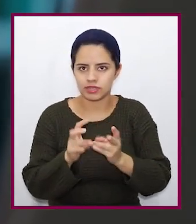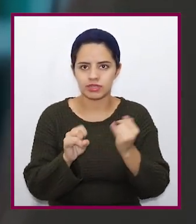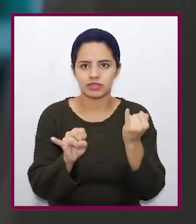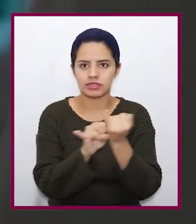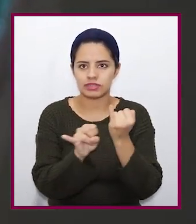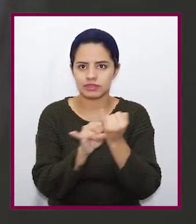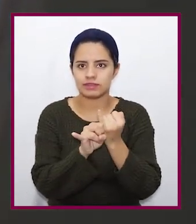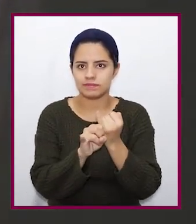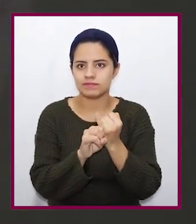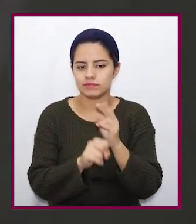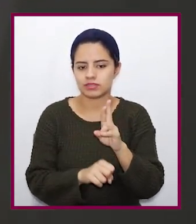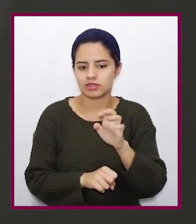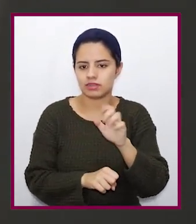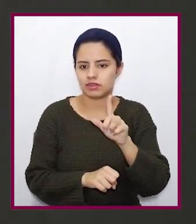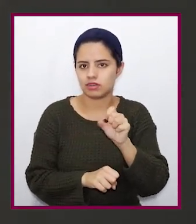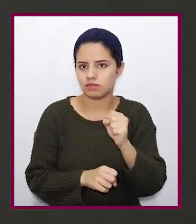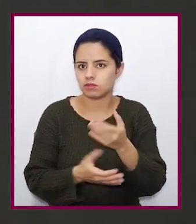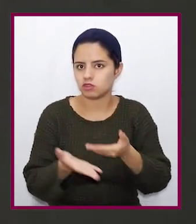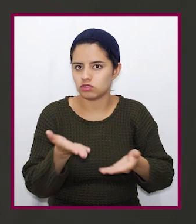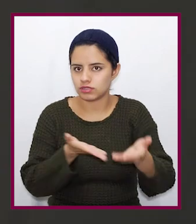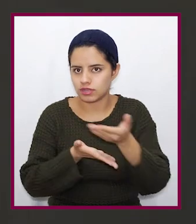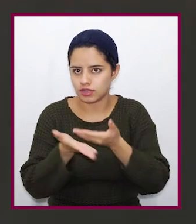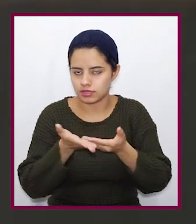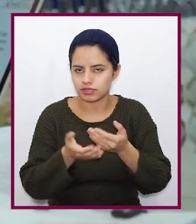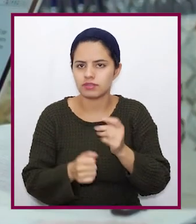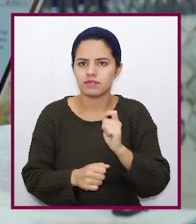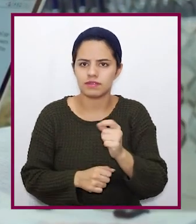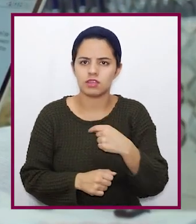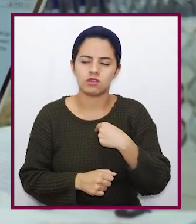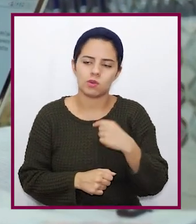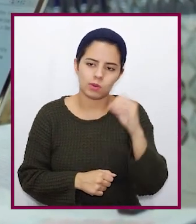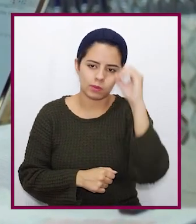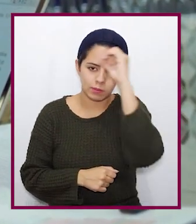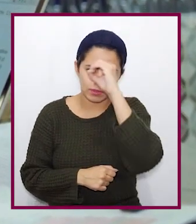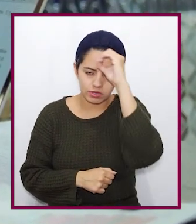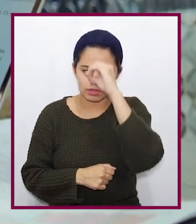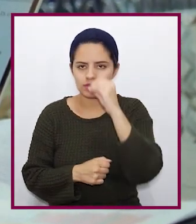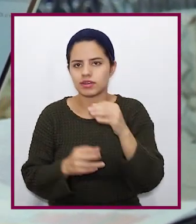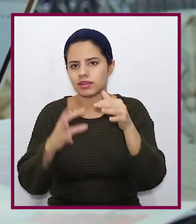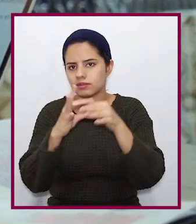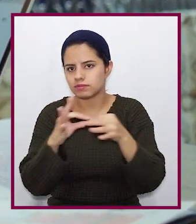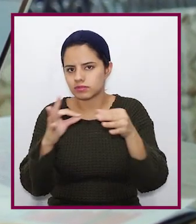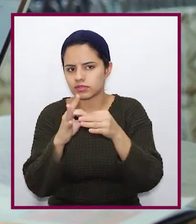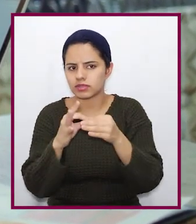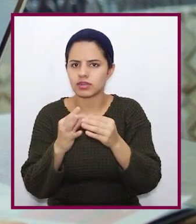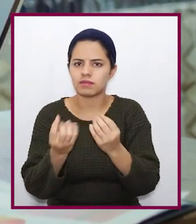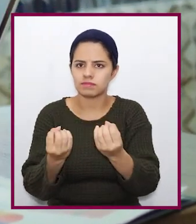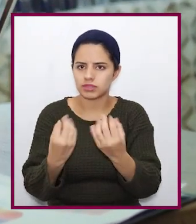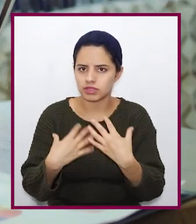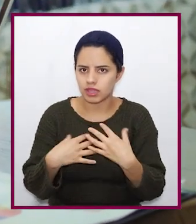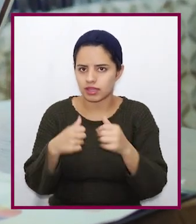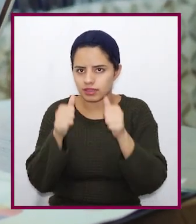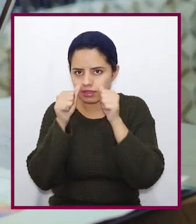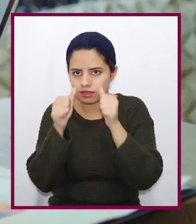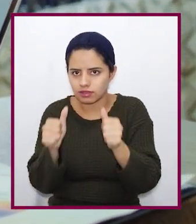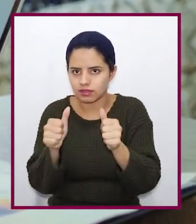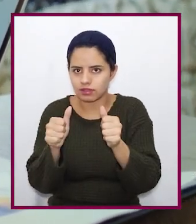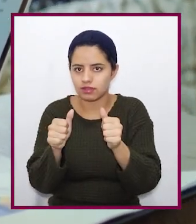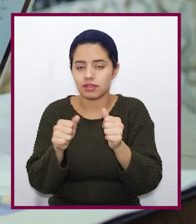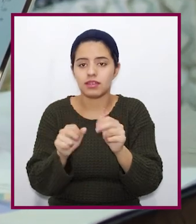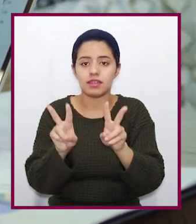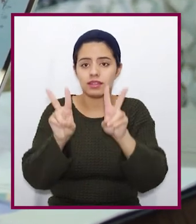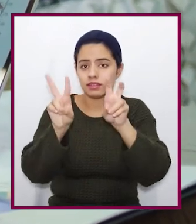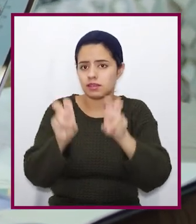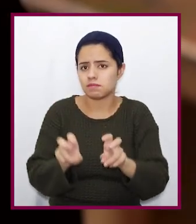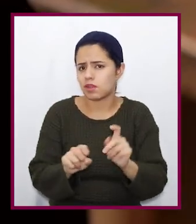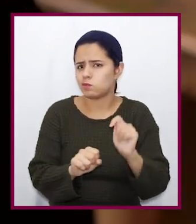como sabemos, consiste en emitir y recibir opiniones a través de medios digitales, sin importar el tema en cuestión o la postura